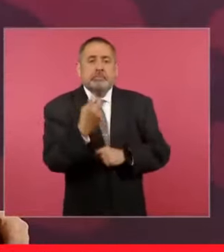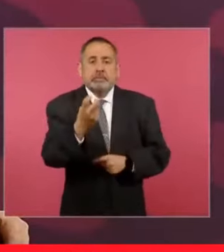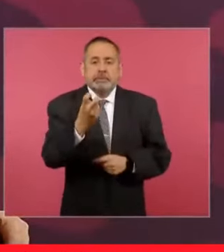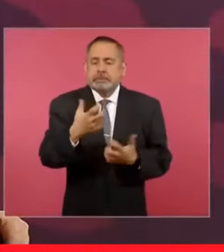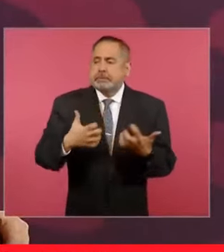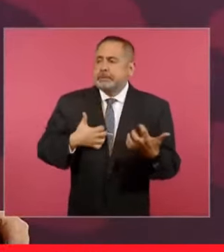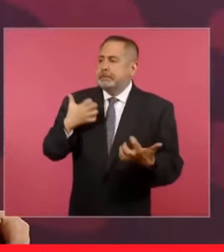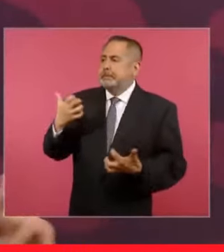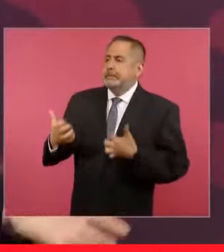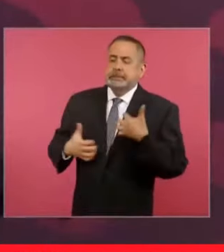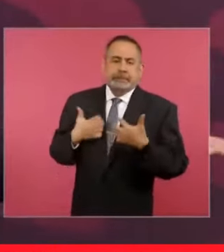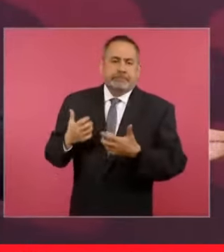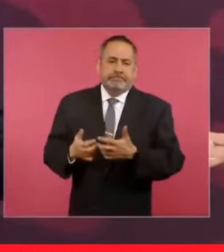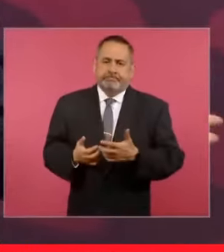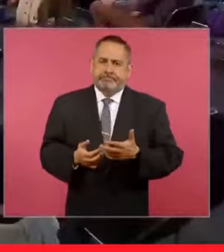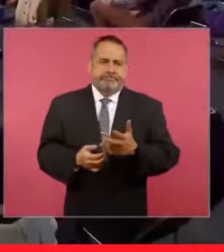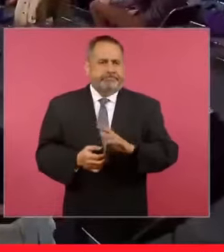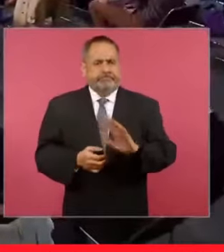enojo